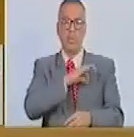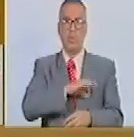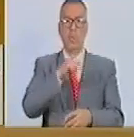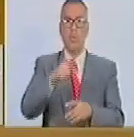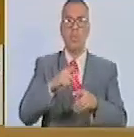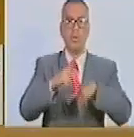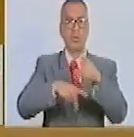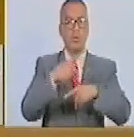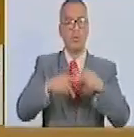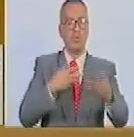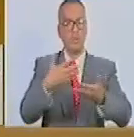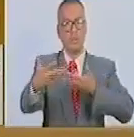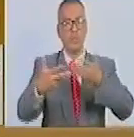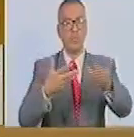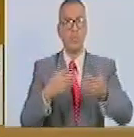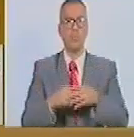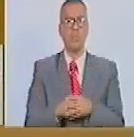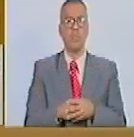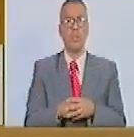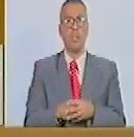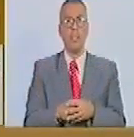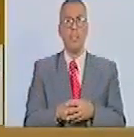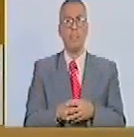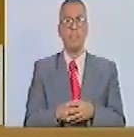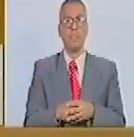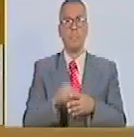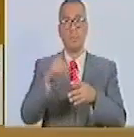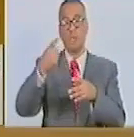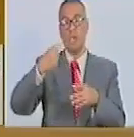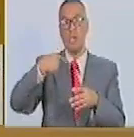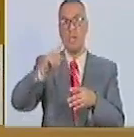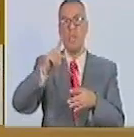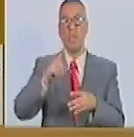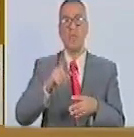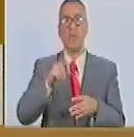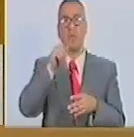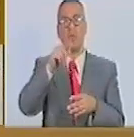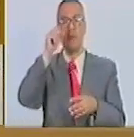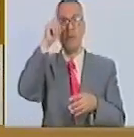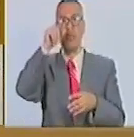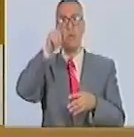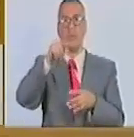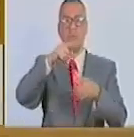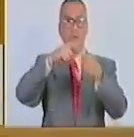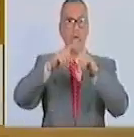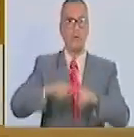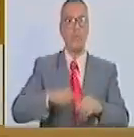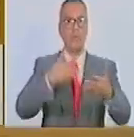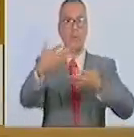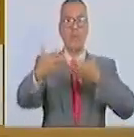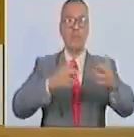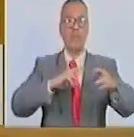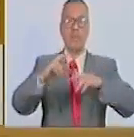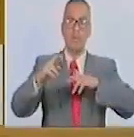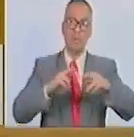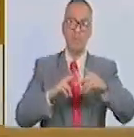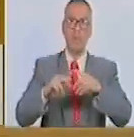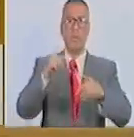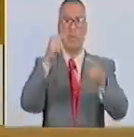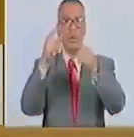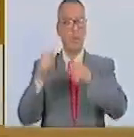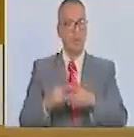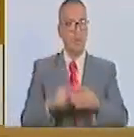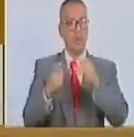de desarrollo compartido. Hay impresionantes cifras de intercambios comercial,